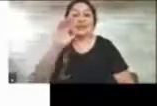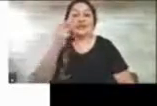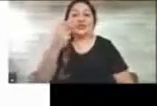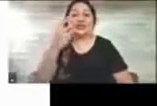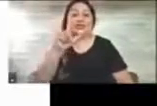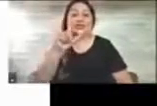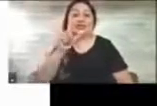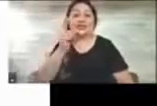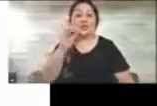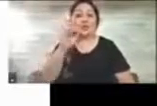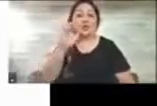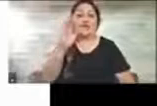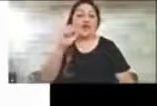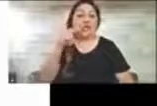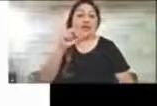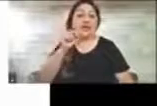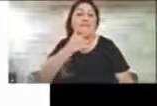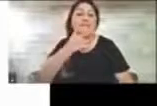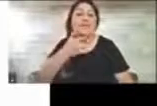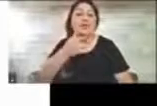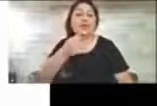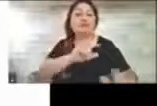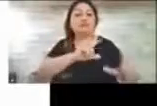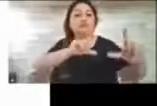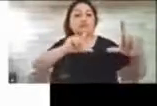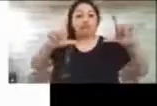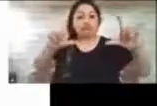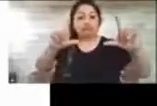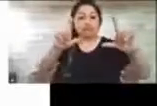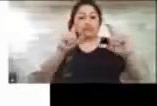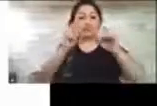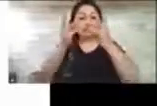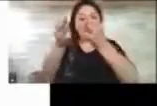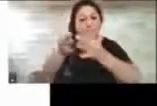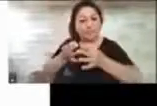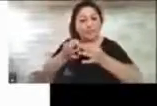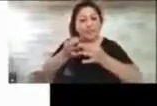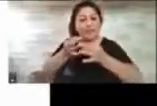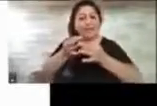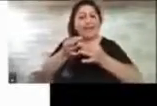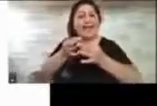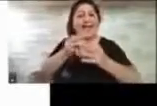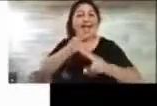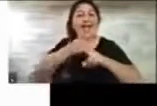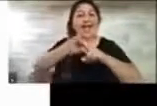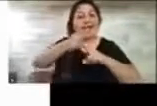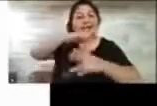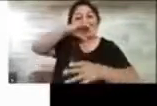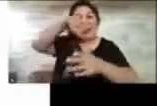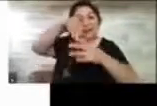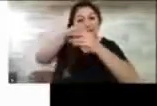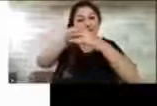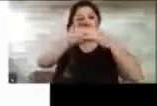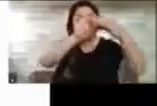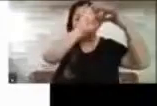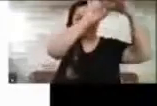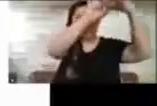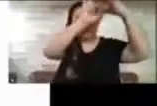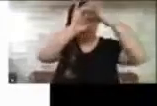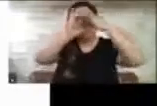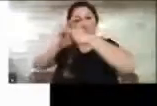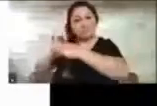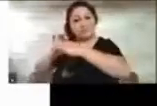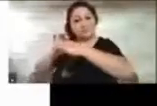entender el gran desafío que tenemos de hacer transversal la inclusión, de los desafíos que tenemos en cuanto a la conectividad, al